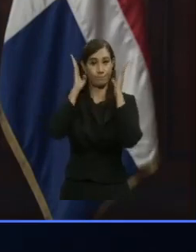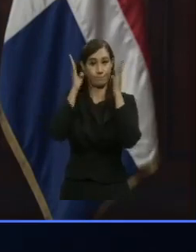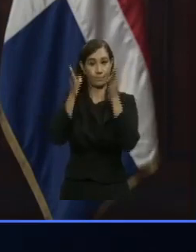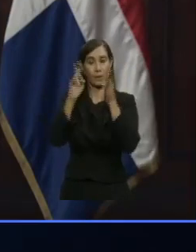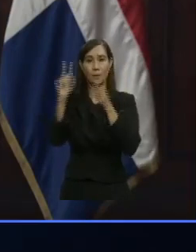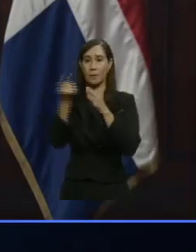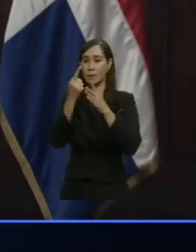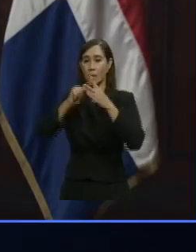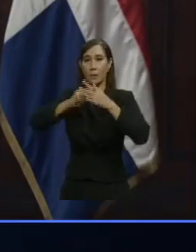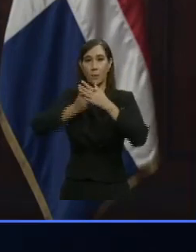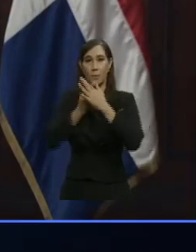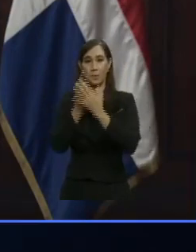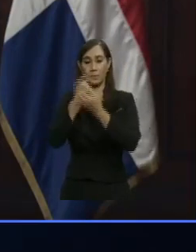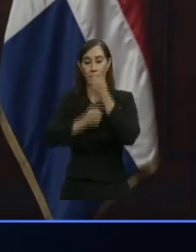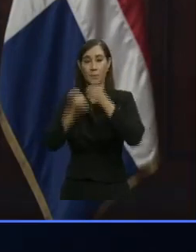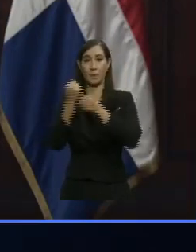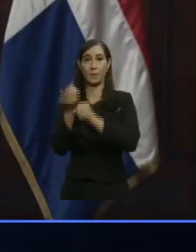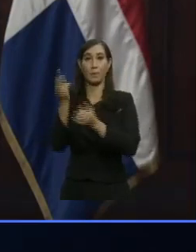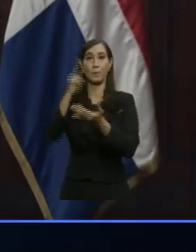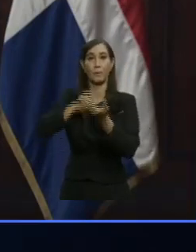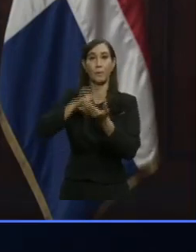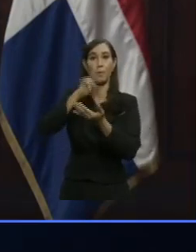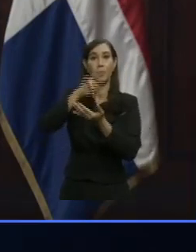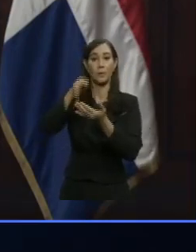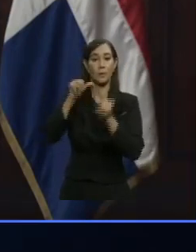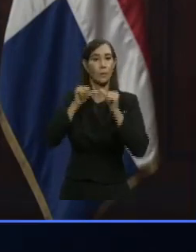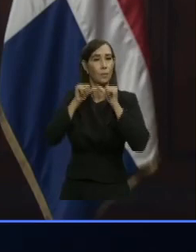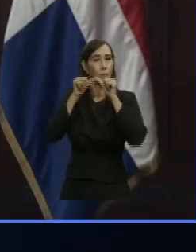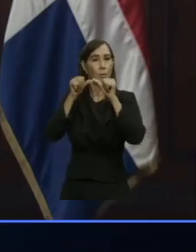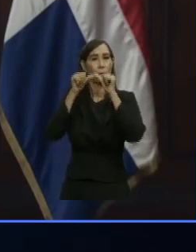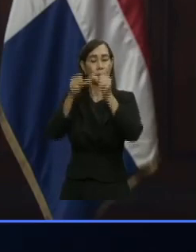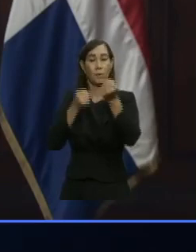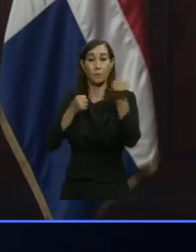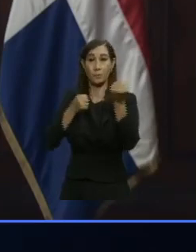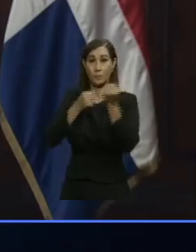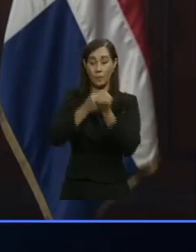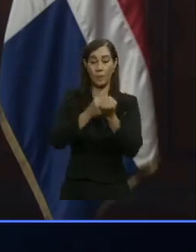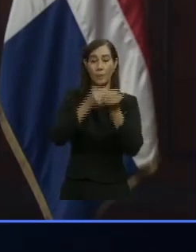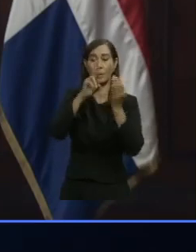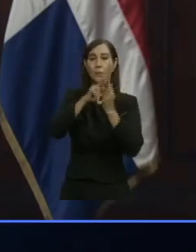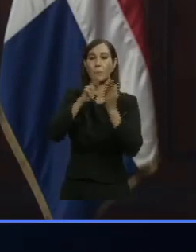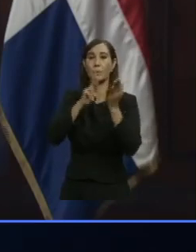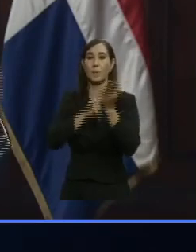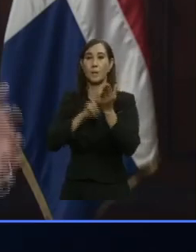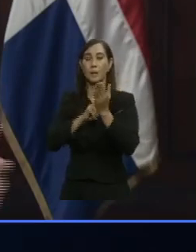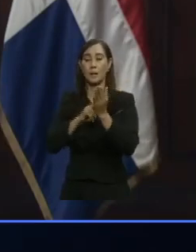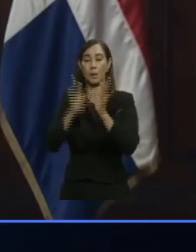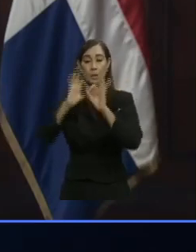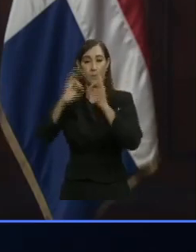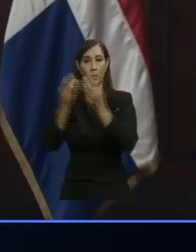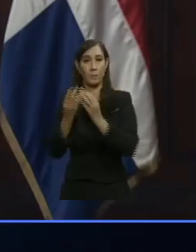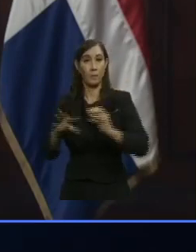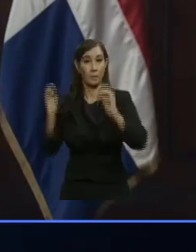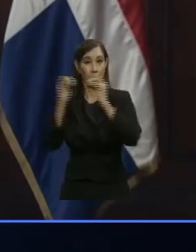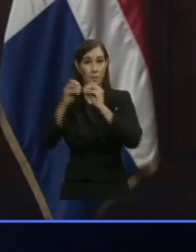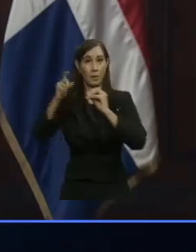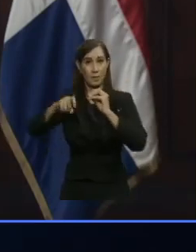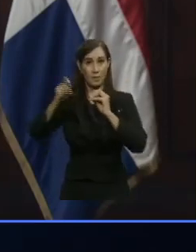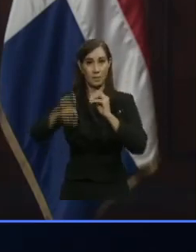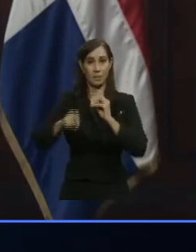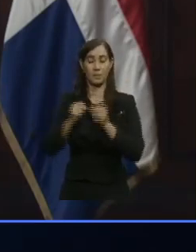delgada a la otra porque sin gasto no puedes cocinar seguramente entonces el presidente te está diciendo a ti tú tienes cuatro meses que